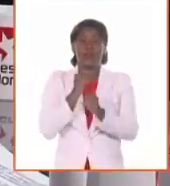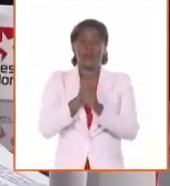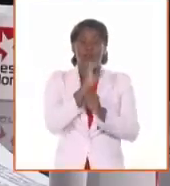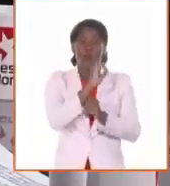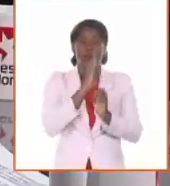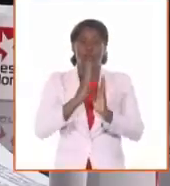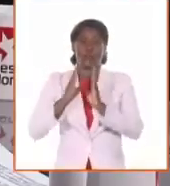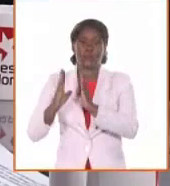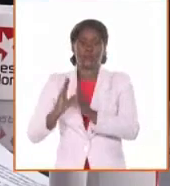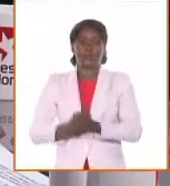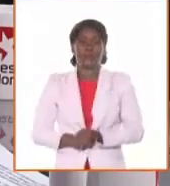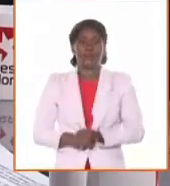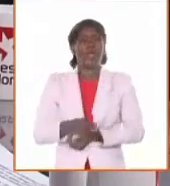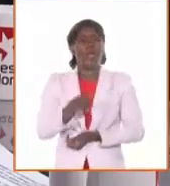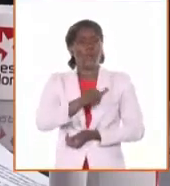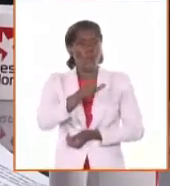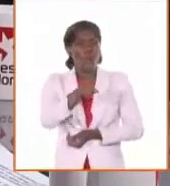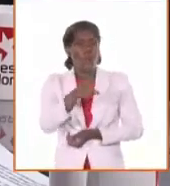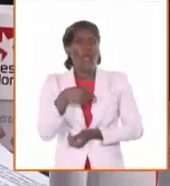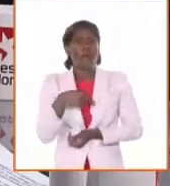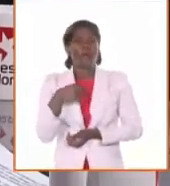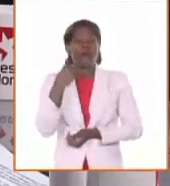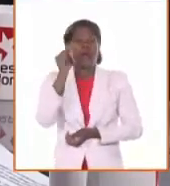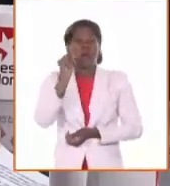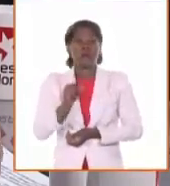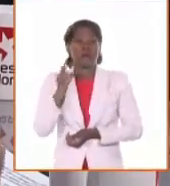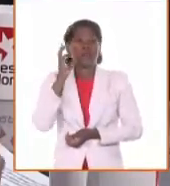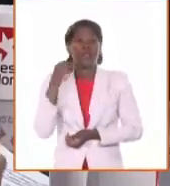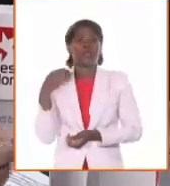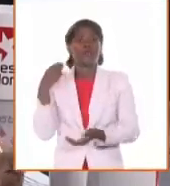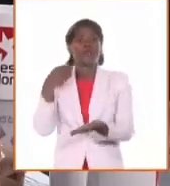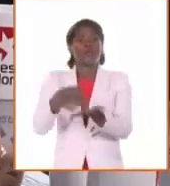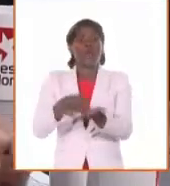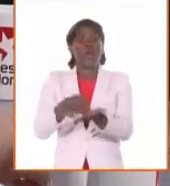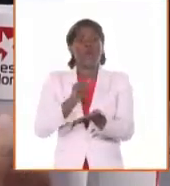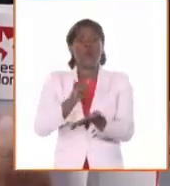una persona que decía ahí tengo que ir a buscar diez certificaciones nacimientos